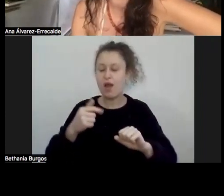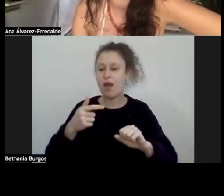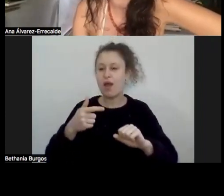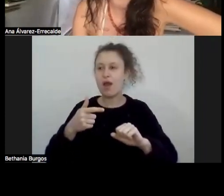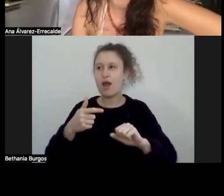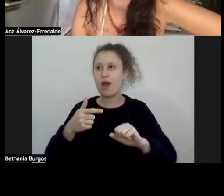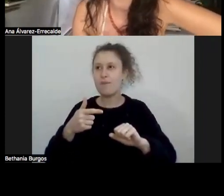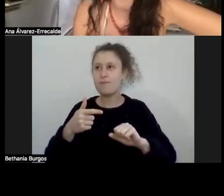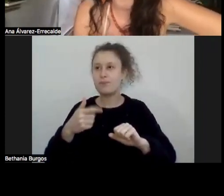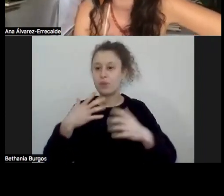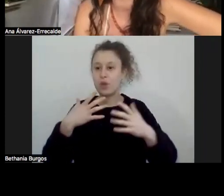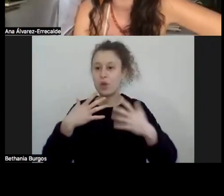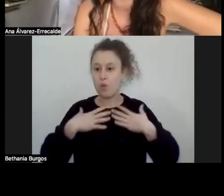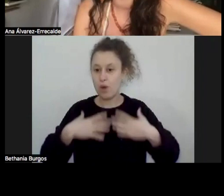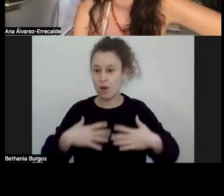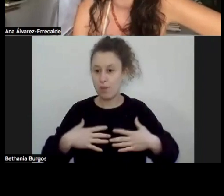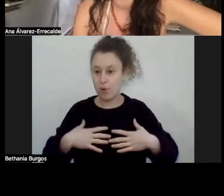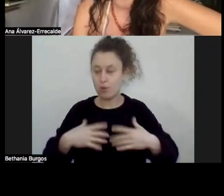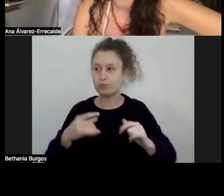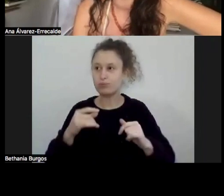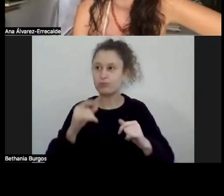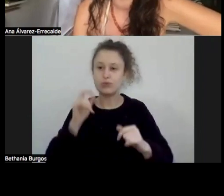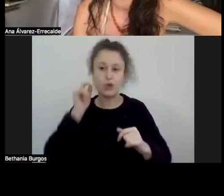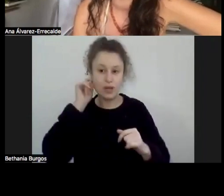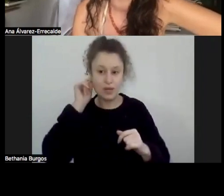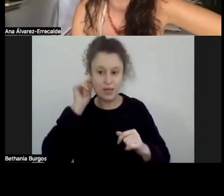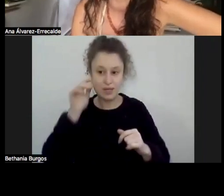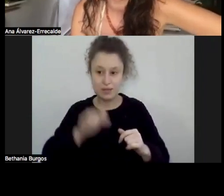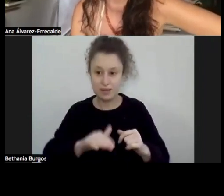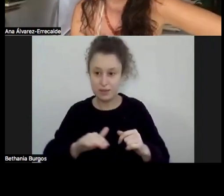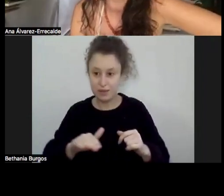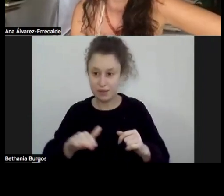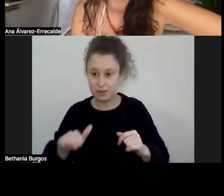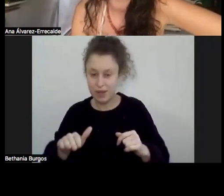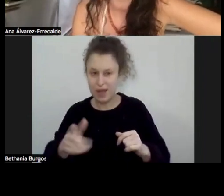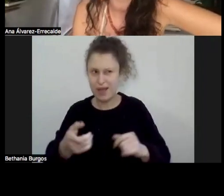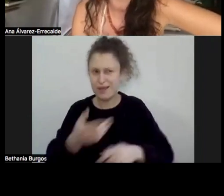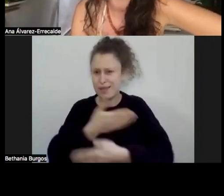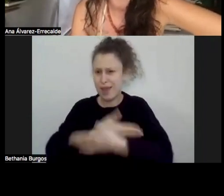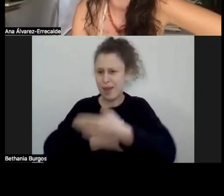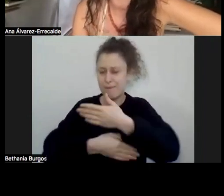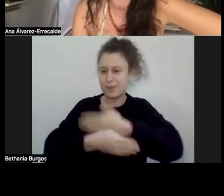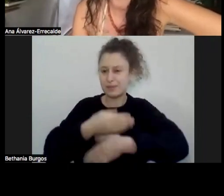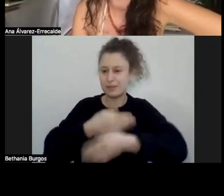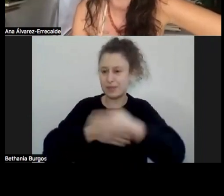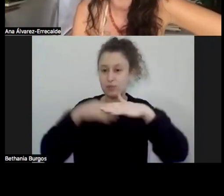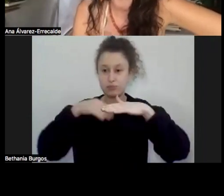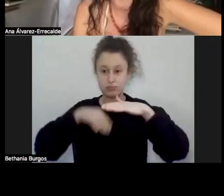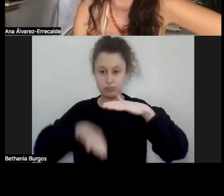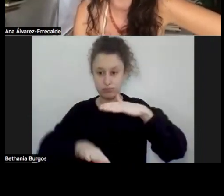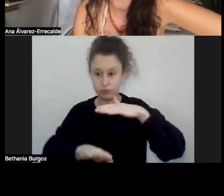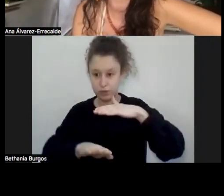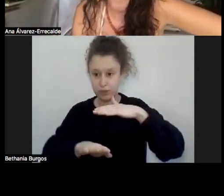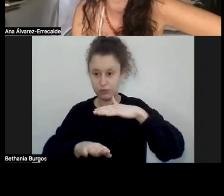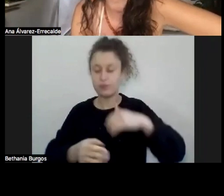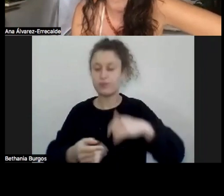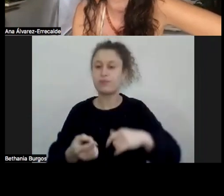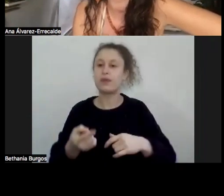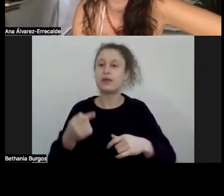se nota que tenía una discapacidad total, y luego también aquí en España los restos